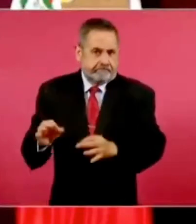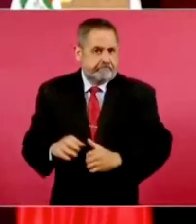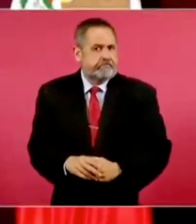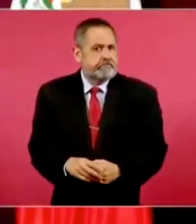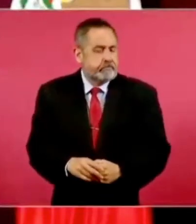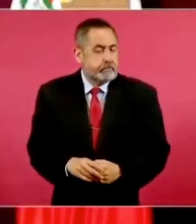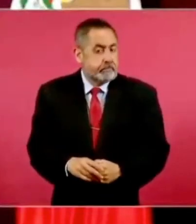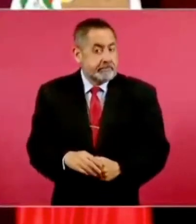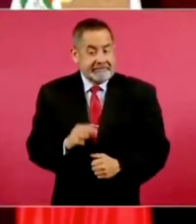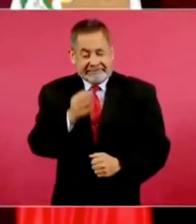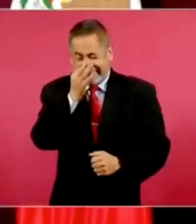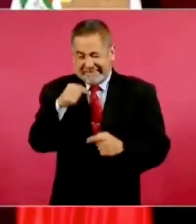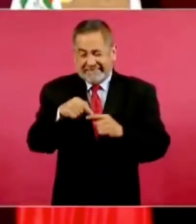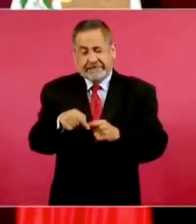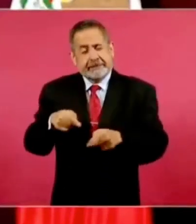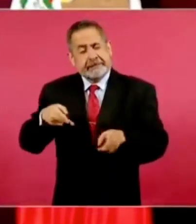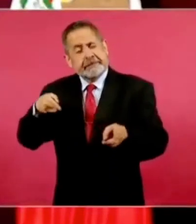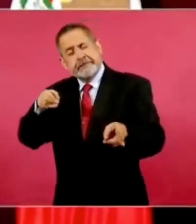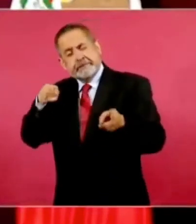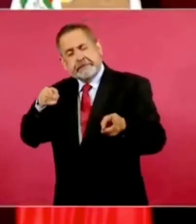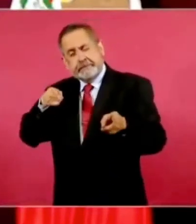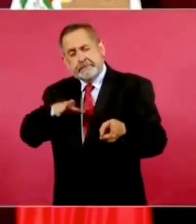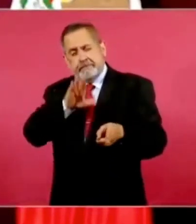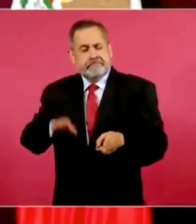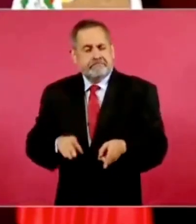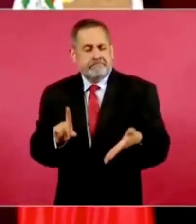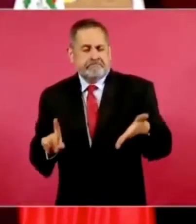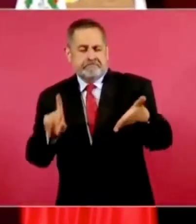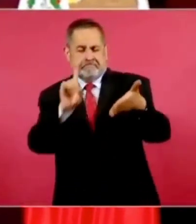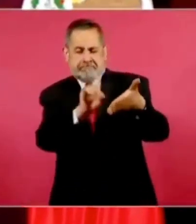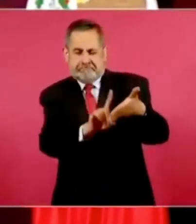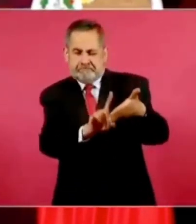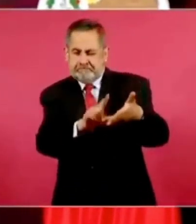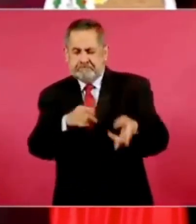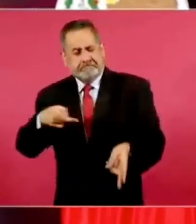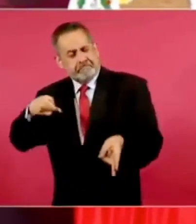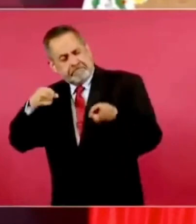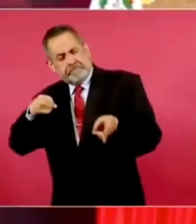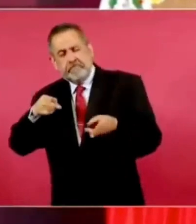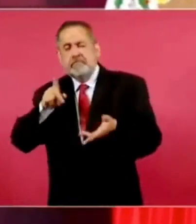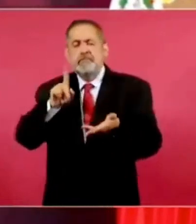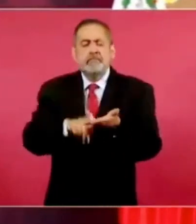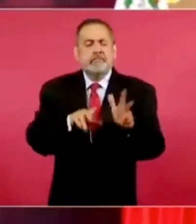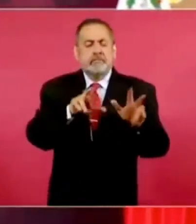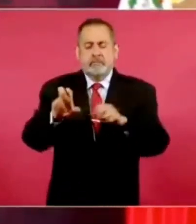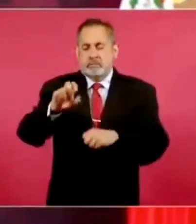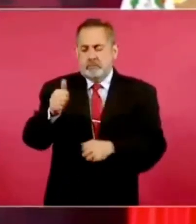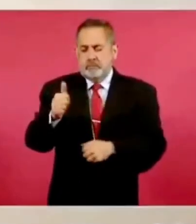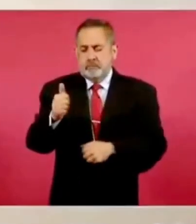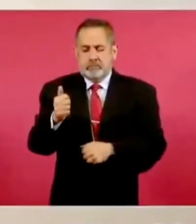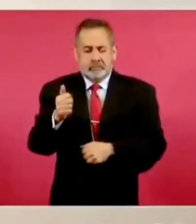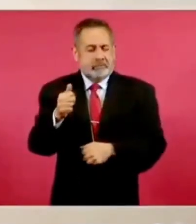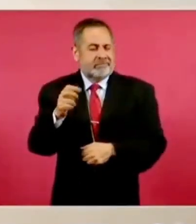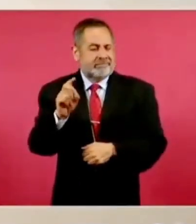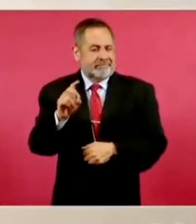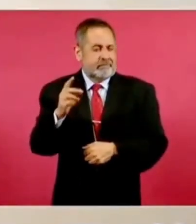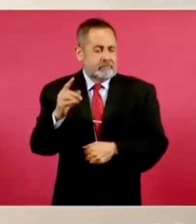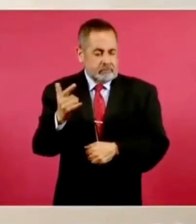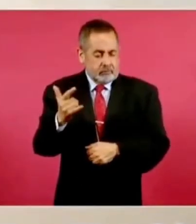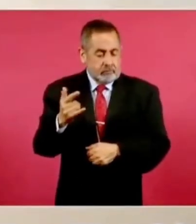Cuando lo iban a fusilar el 30 de julio de 1811, a 4 metros de